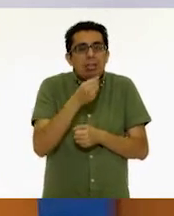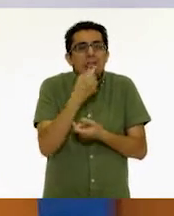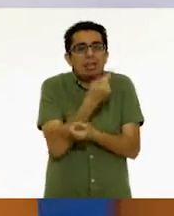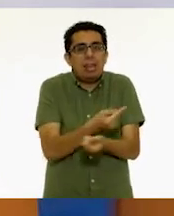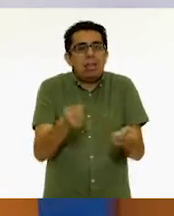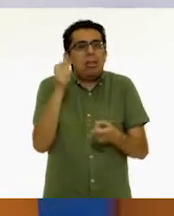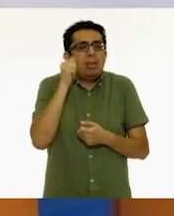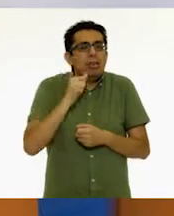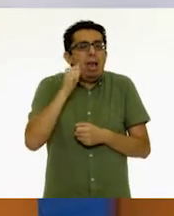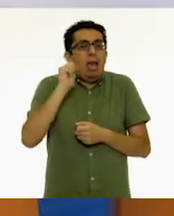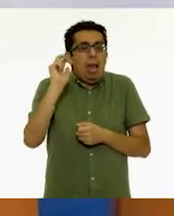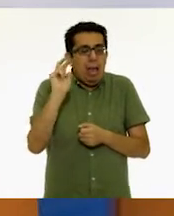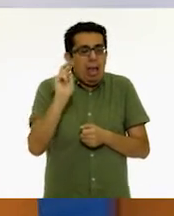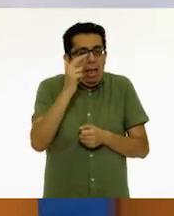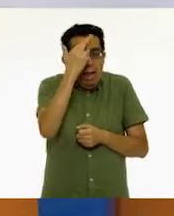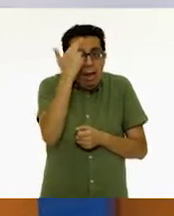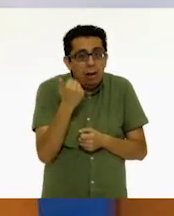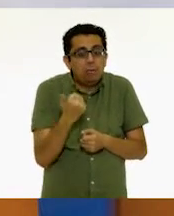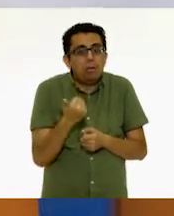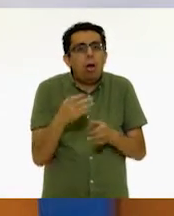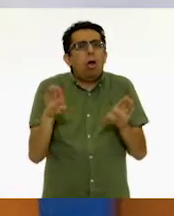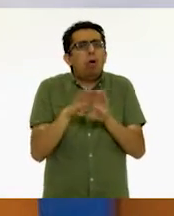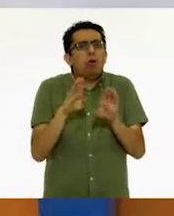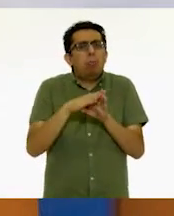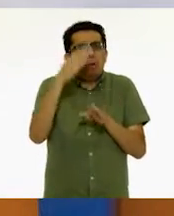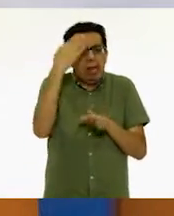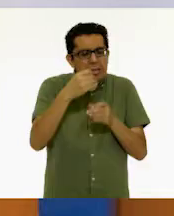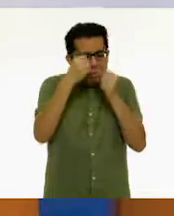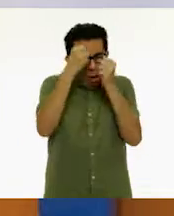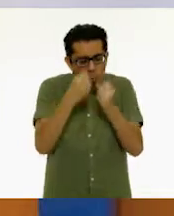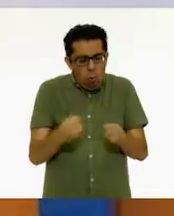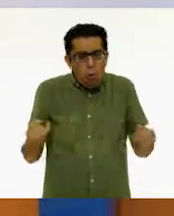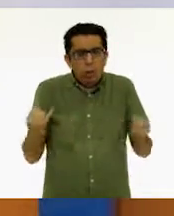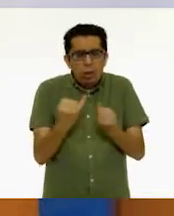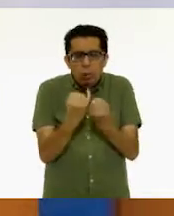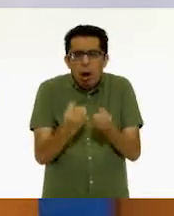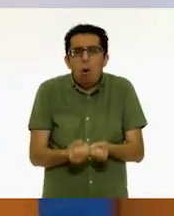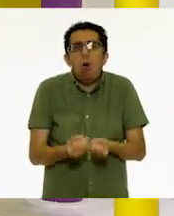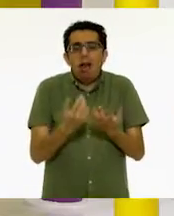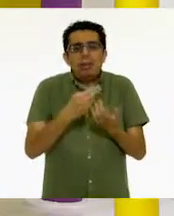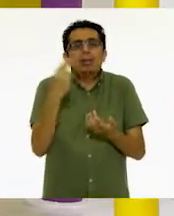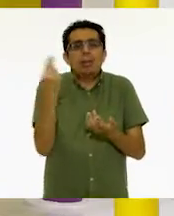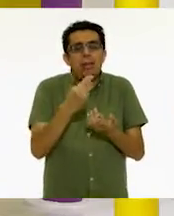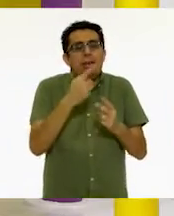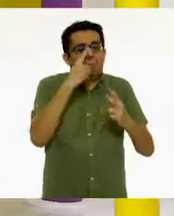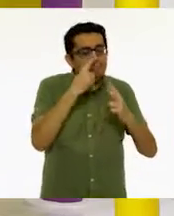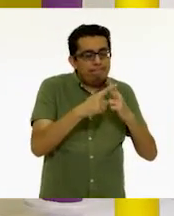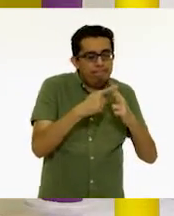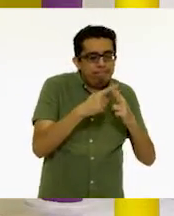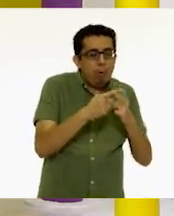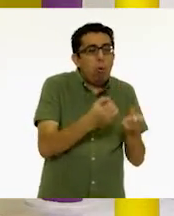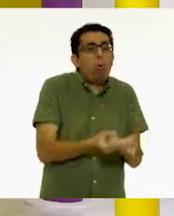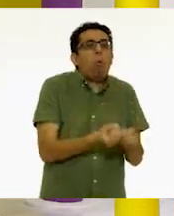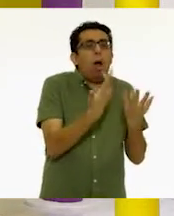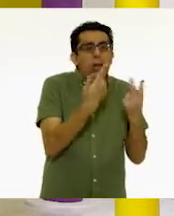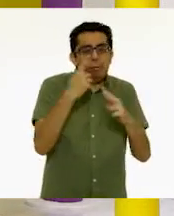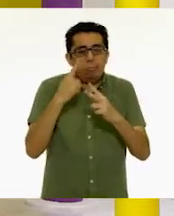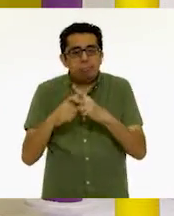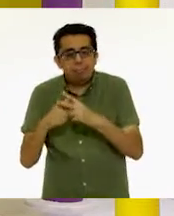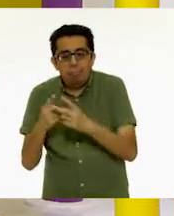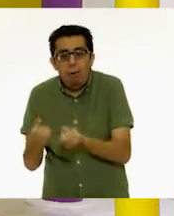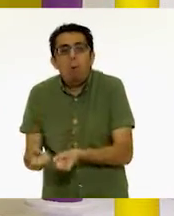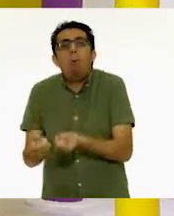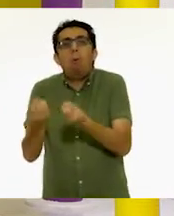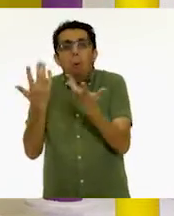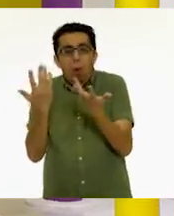estar seguras y seguros de que las colecciones tienen la misma cantidad es contando. De acuerdo con lo que vieron, ¿qué